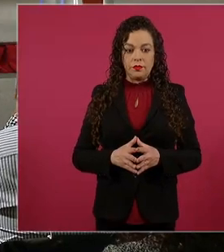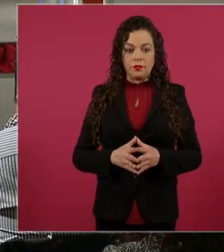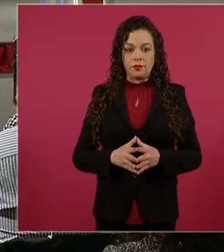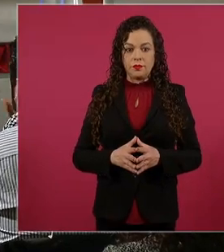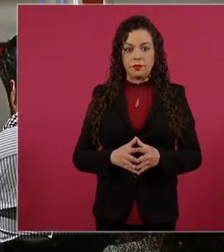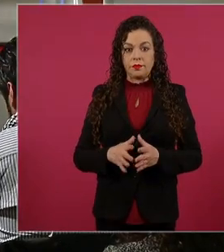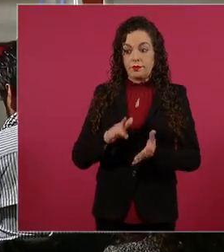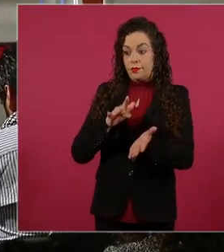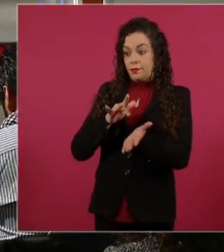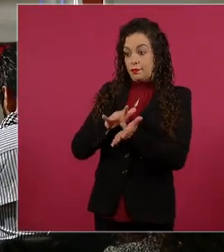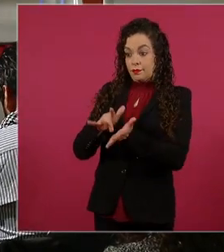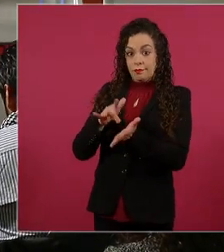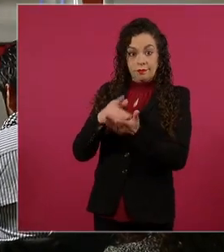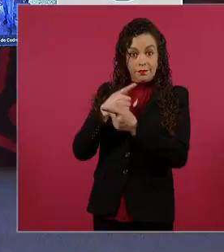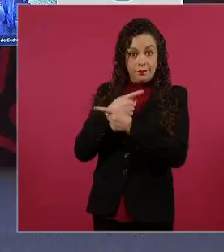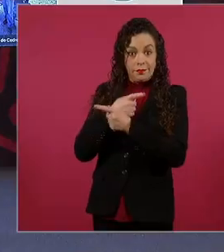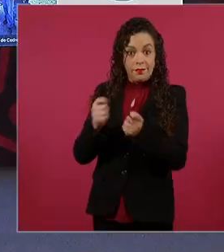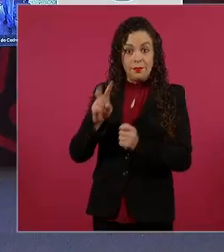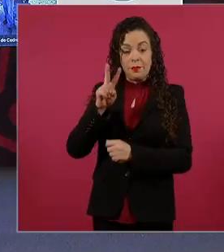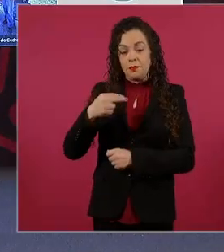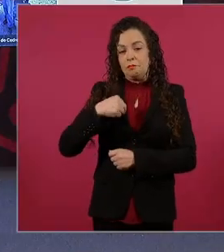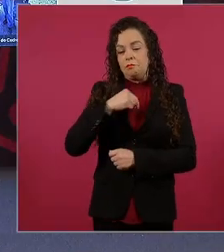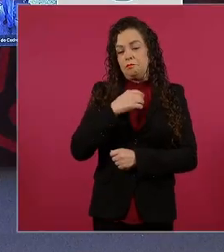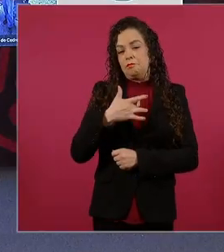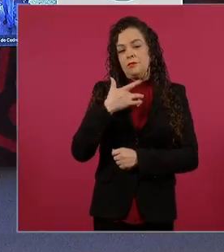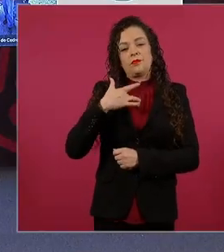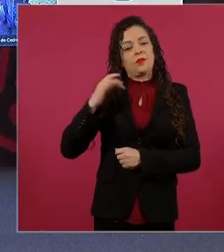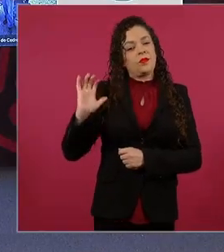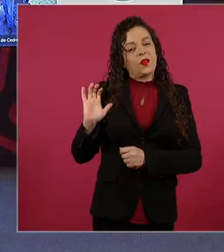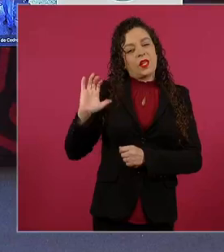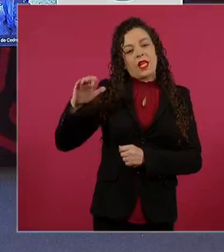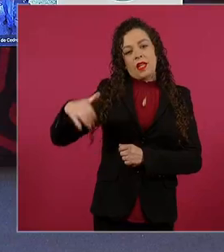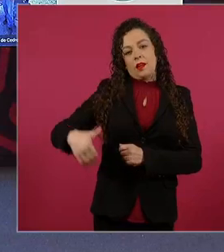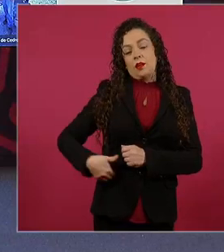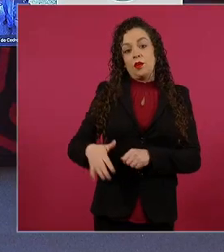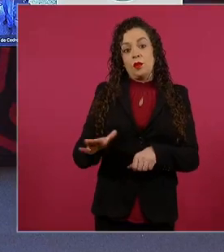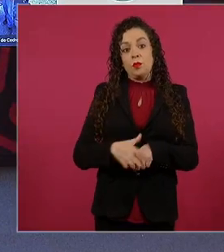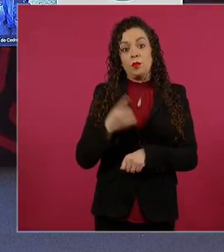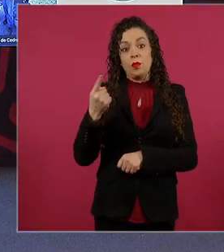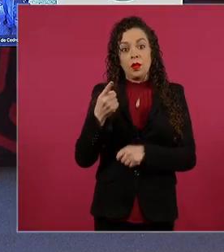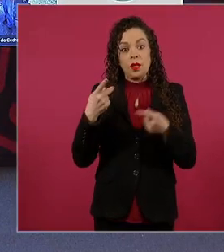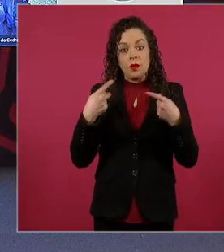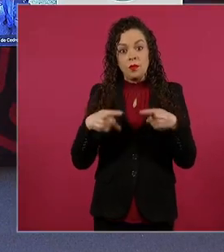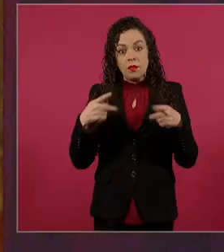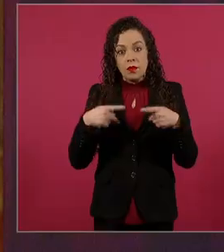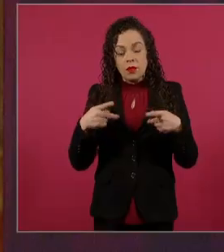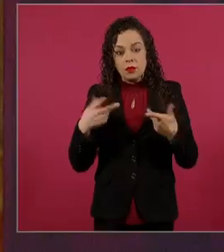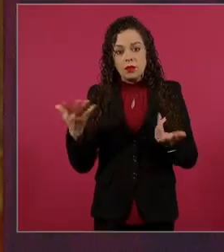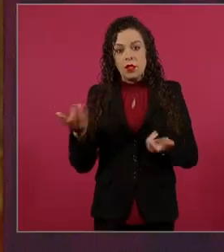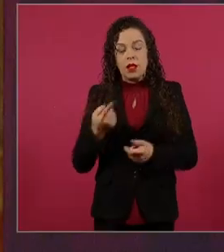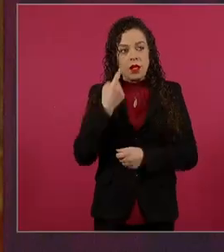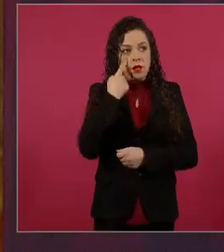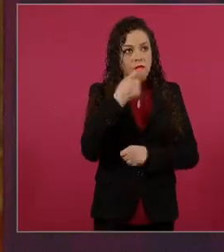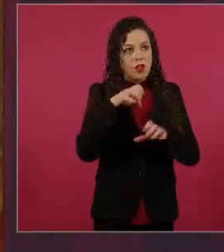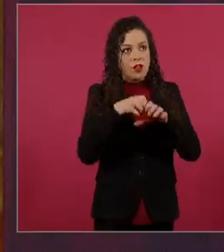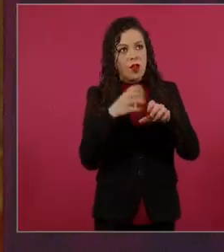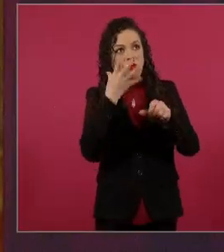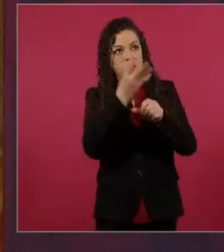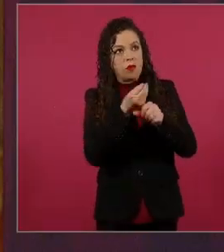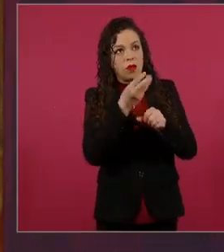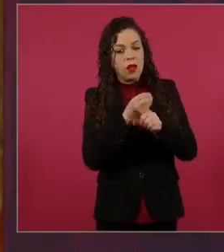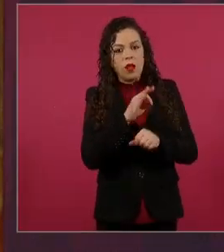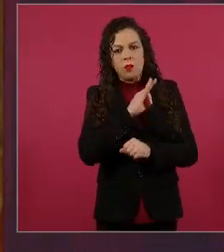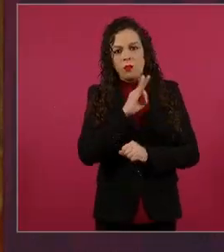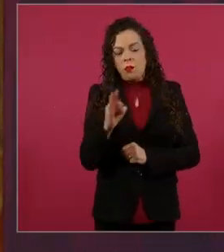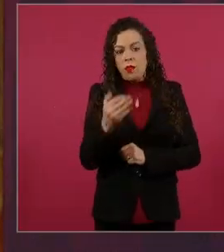tipo de apoyos, porque la gente la verdad hizo rendir su recurso muchísimo, algo que si se hubiera hecho a través de